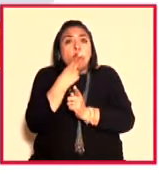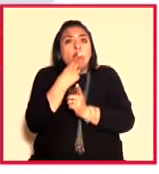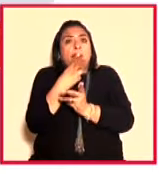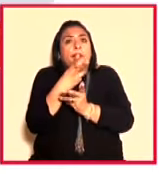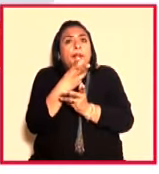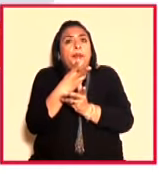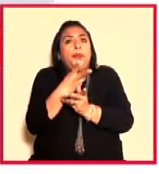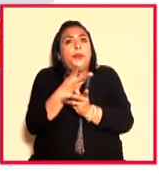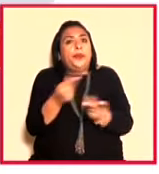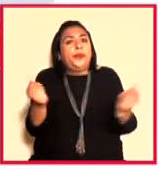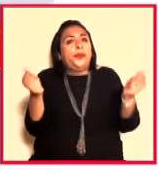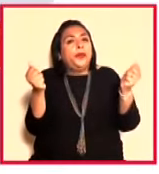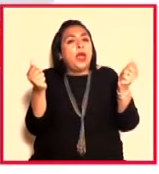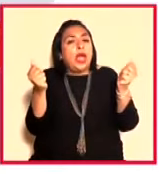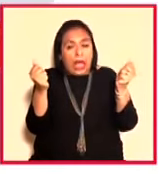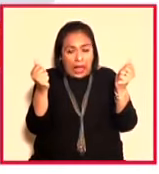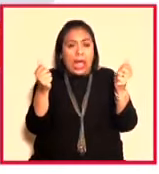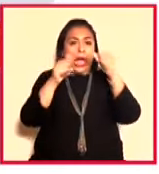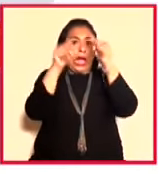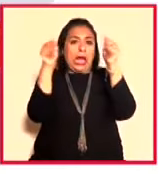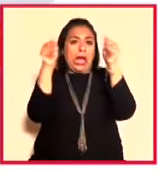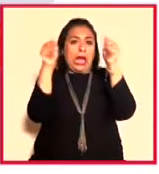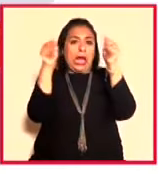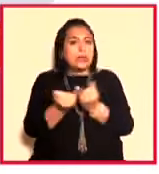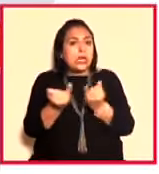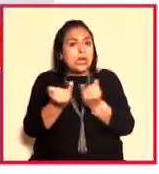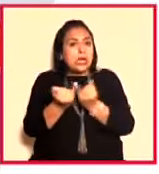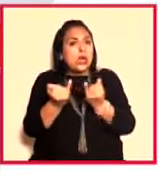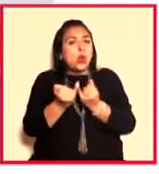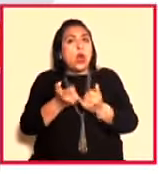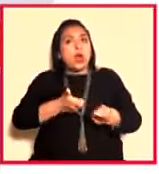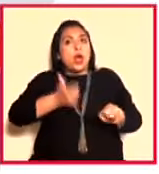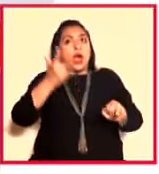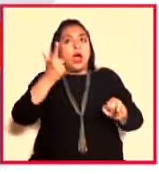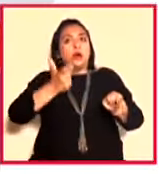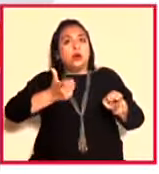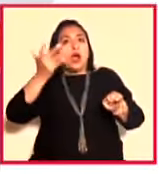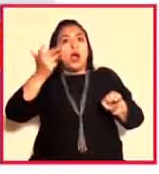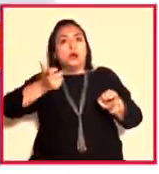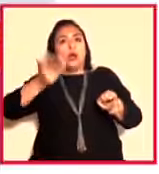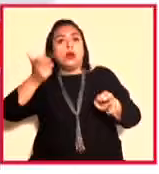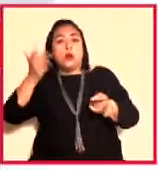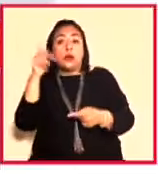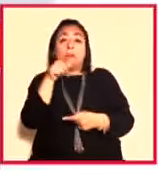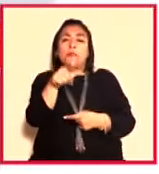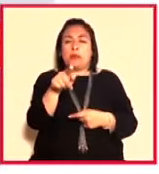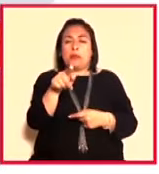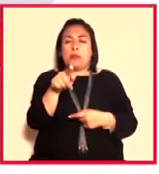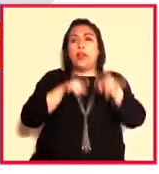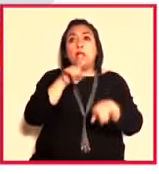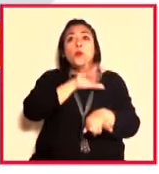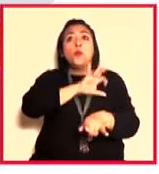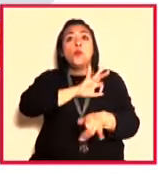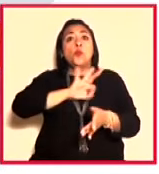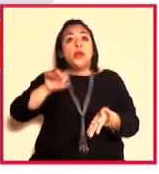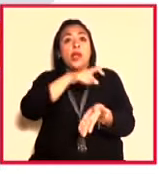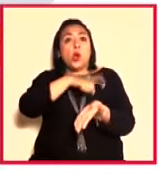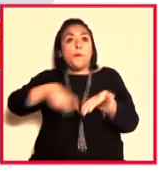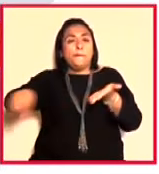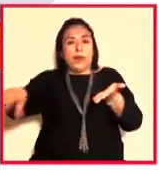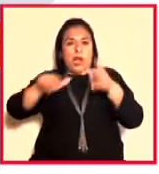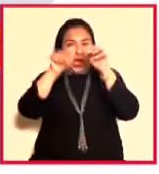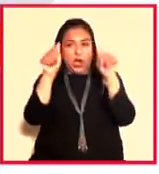se fue perdiendo, y el arte también se fue haciendo más caro. Esta feria, que permite comprar obras de arte directamente con